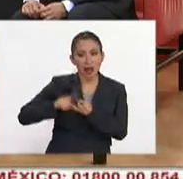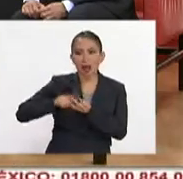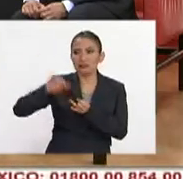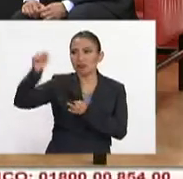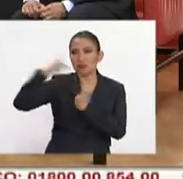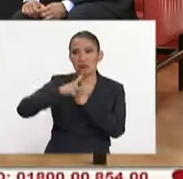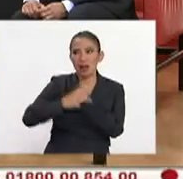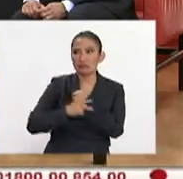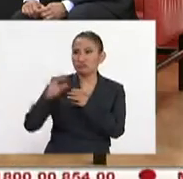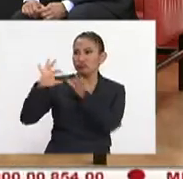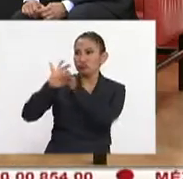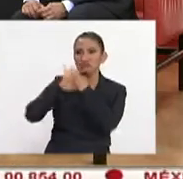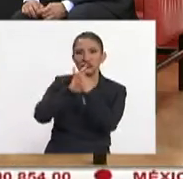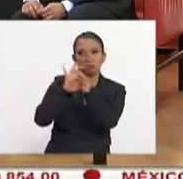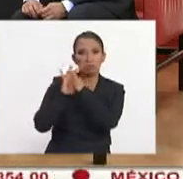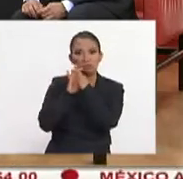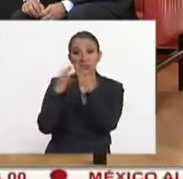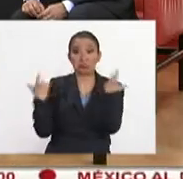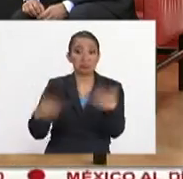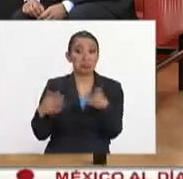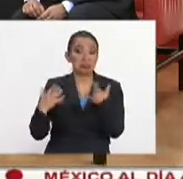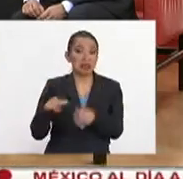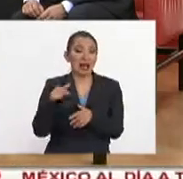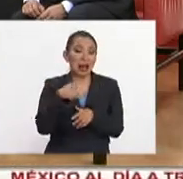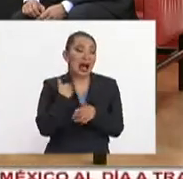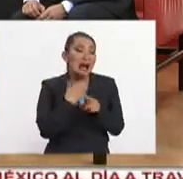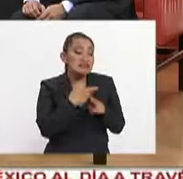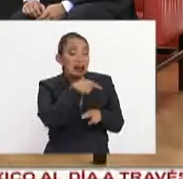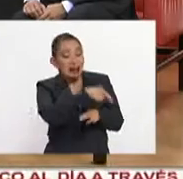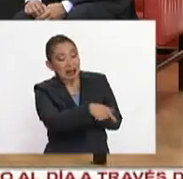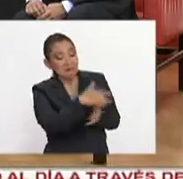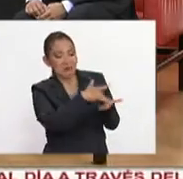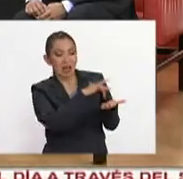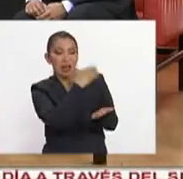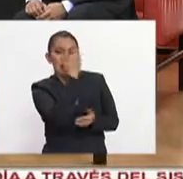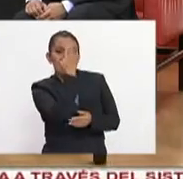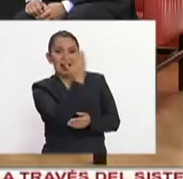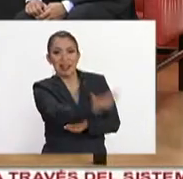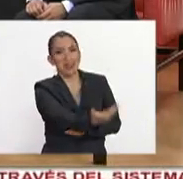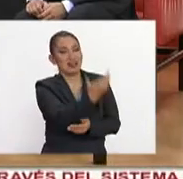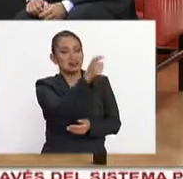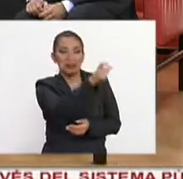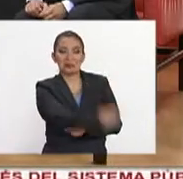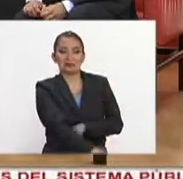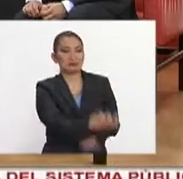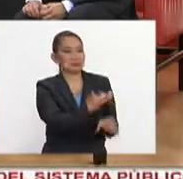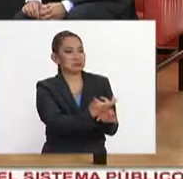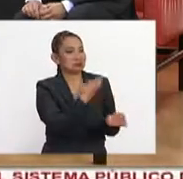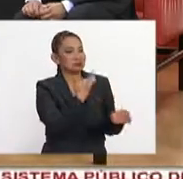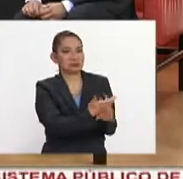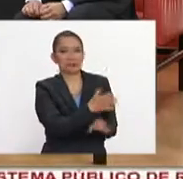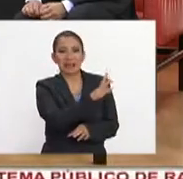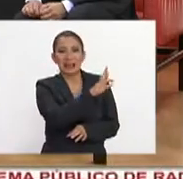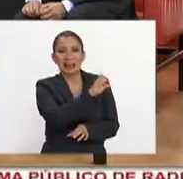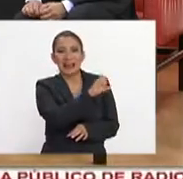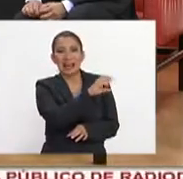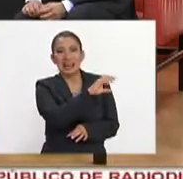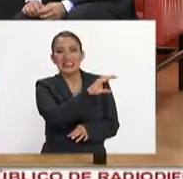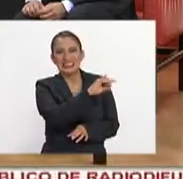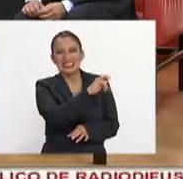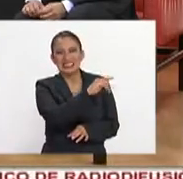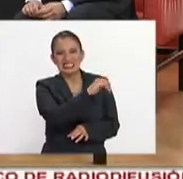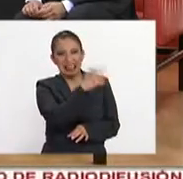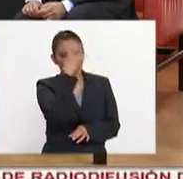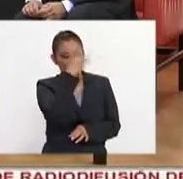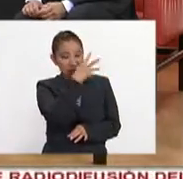con otros países. Claro. Es decir, hasta cierto punto la actitud racista, xenófoba